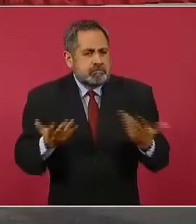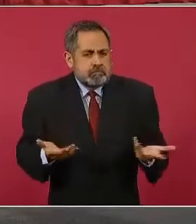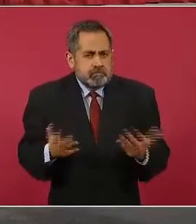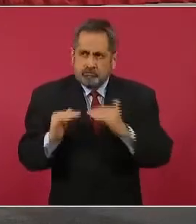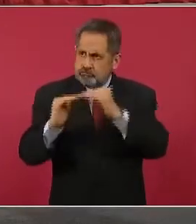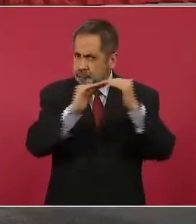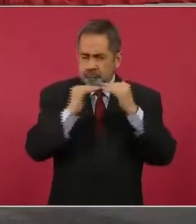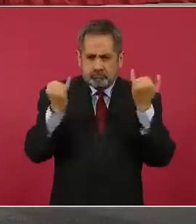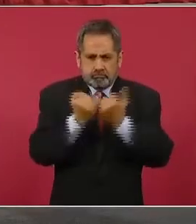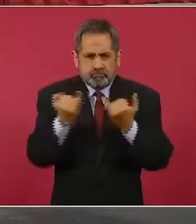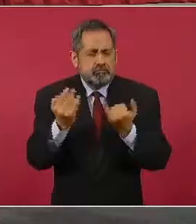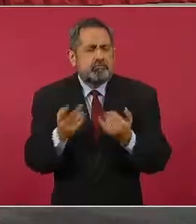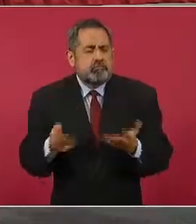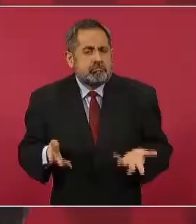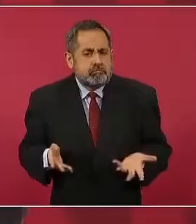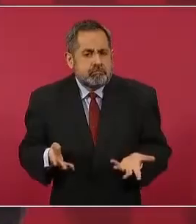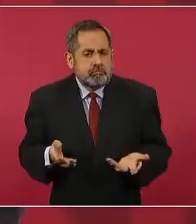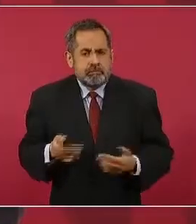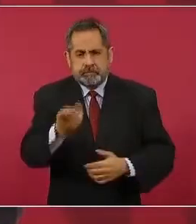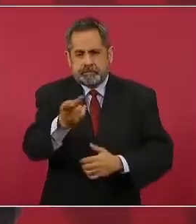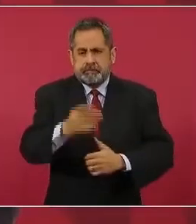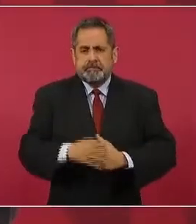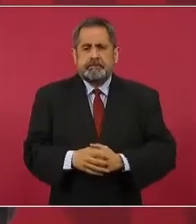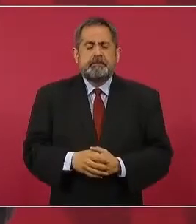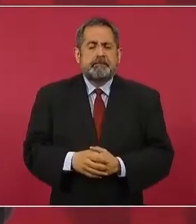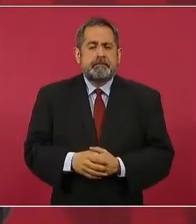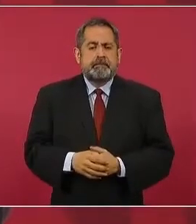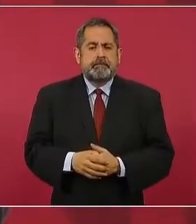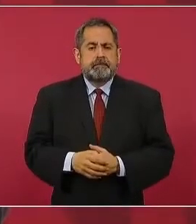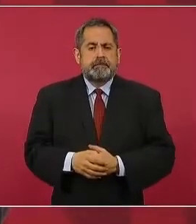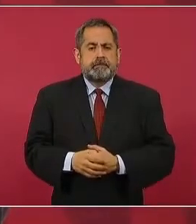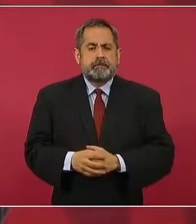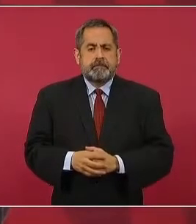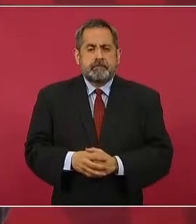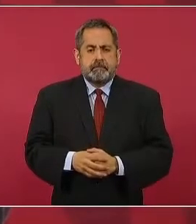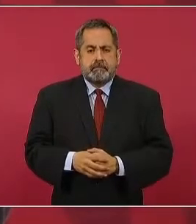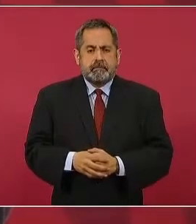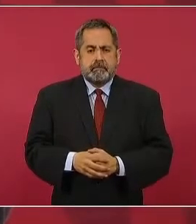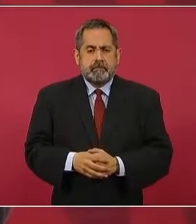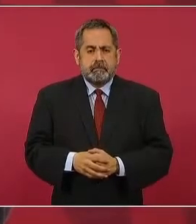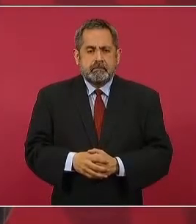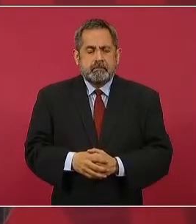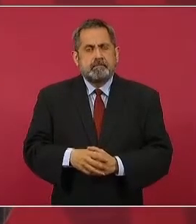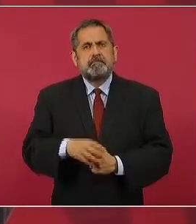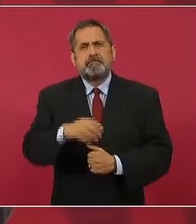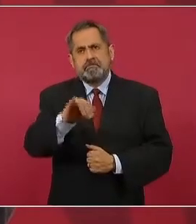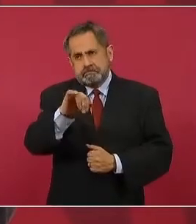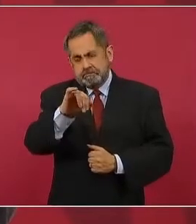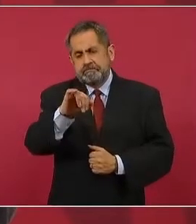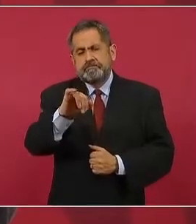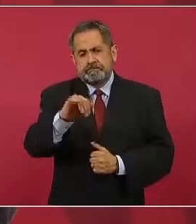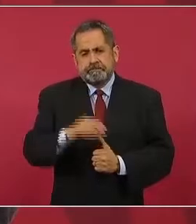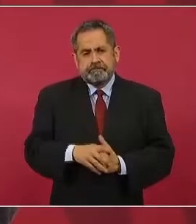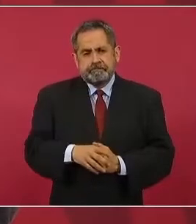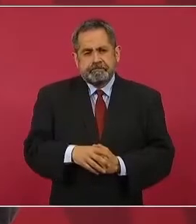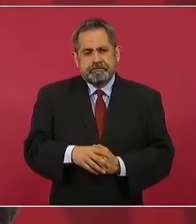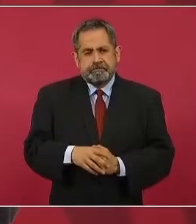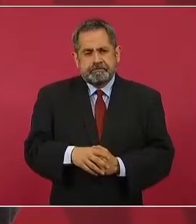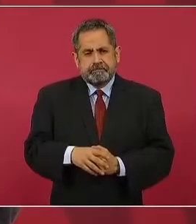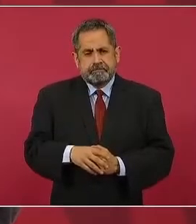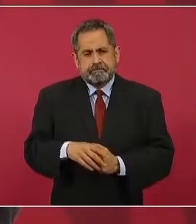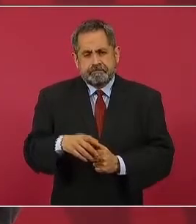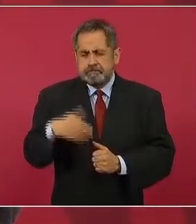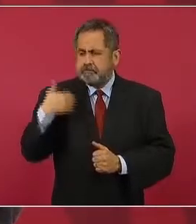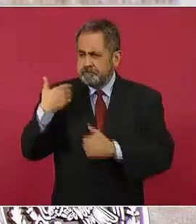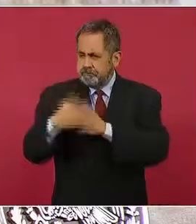niños para generar empatía con la sociedad y generar un acercamiento. Pero valdría la pena recordar que el funcionario público está obligado a hacer valer